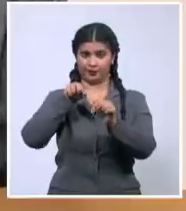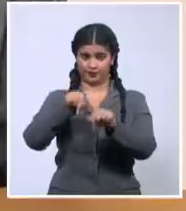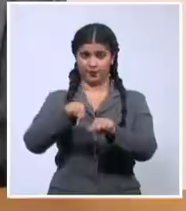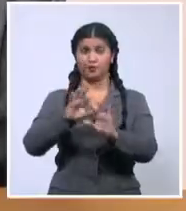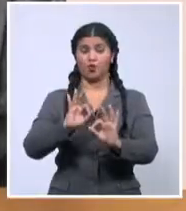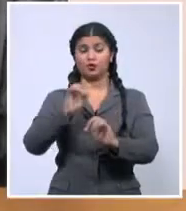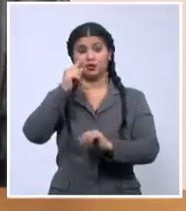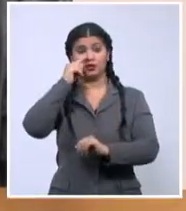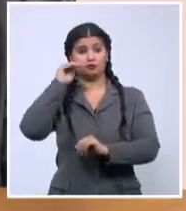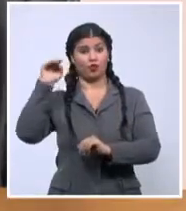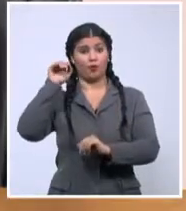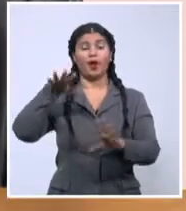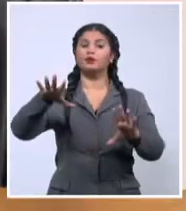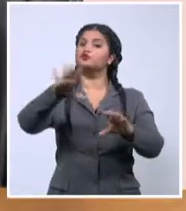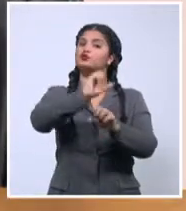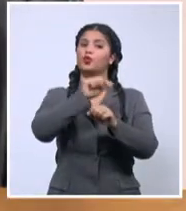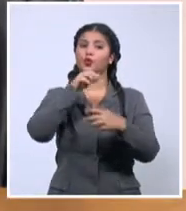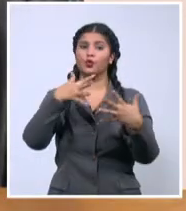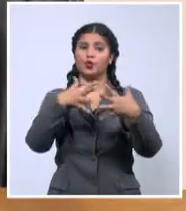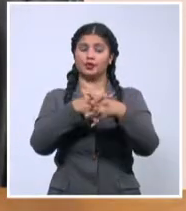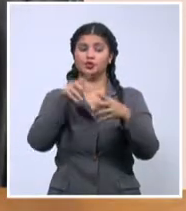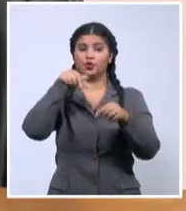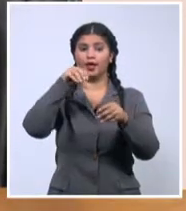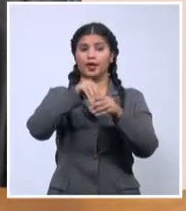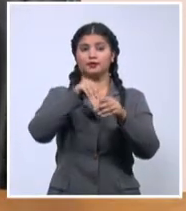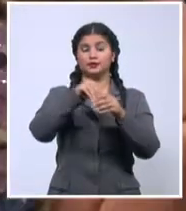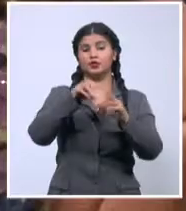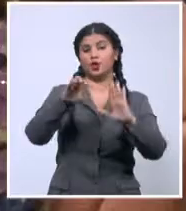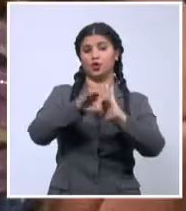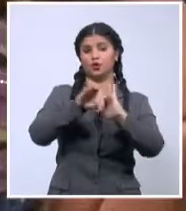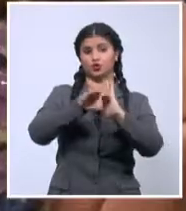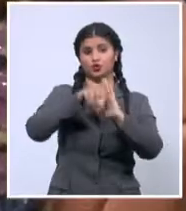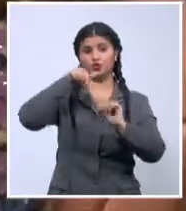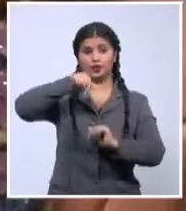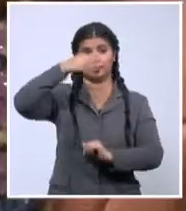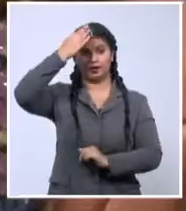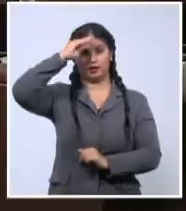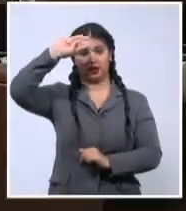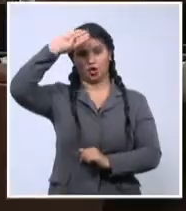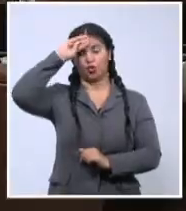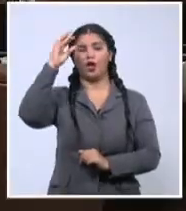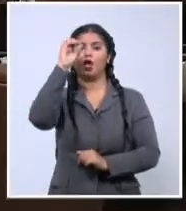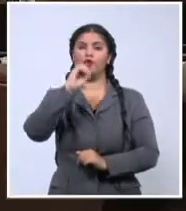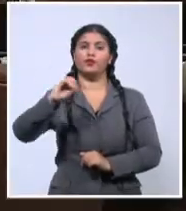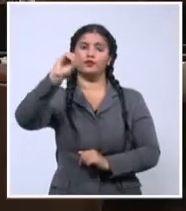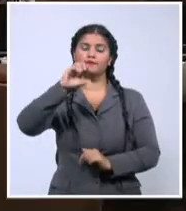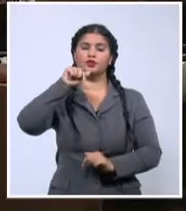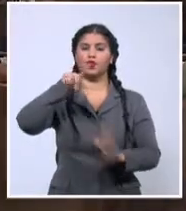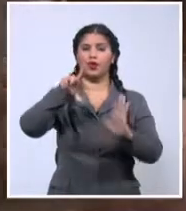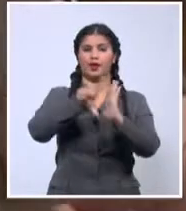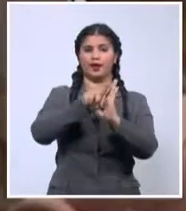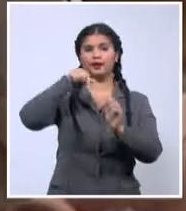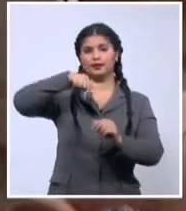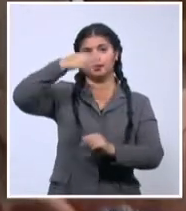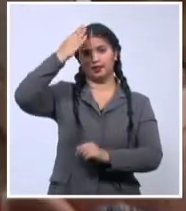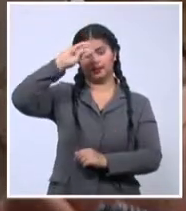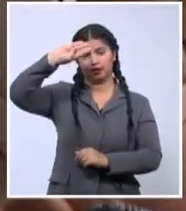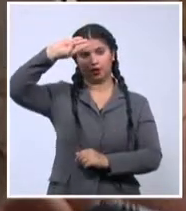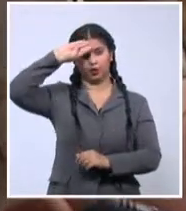en consonancia con lo establecido en la Constitución de la República y con el ordenamiento legal de la Nación. El proyecto de Ley de Organización